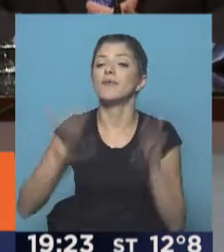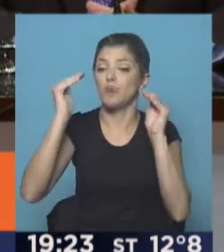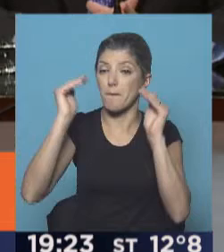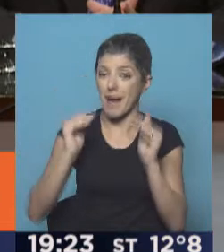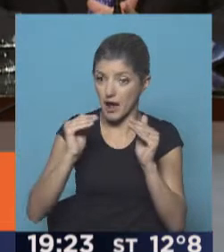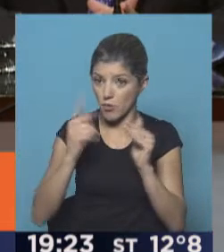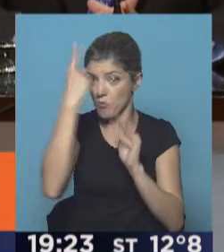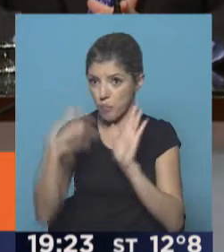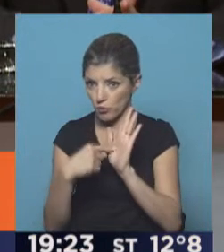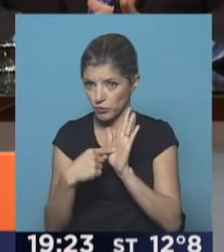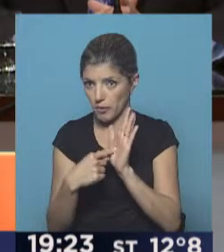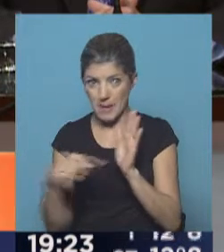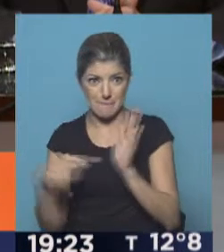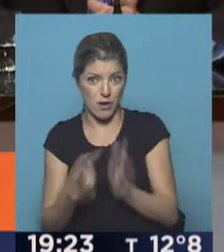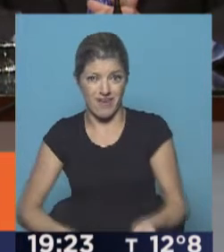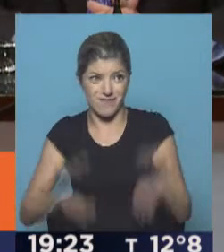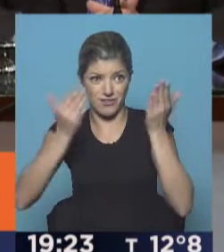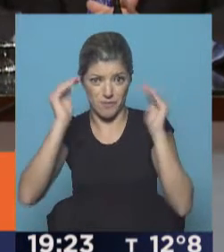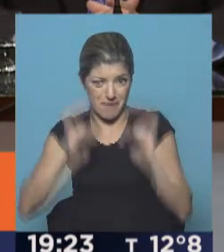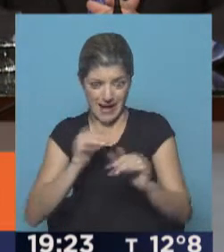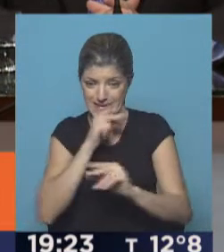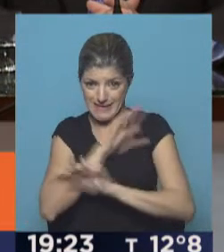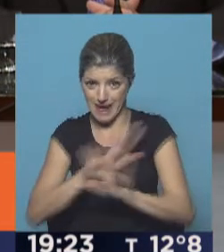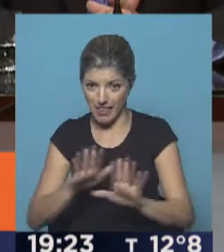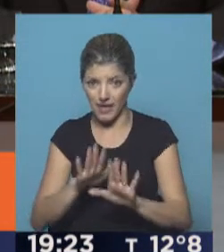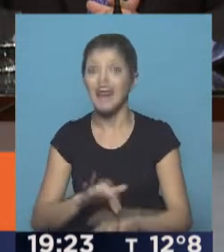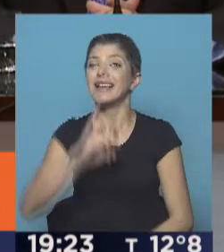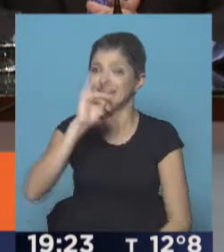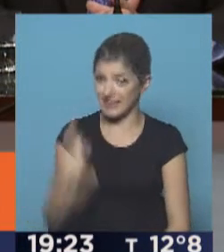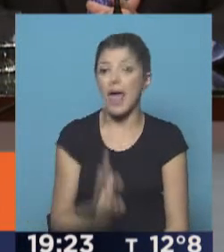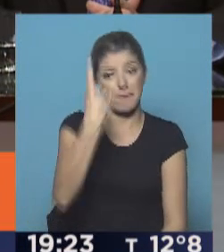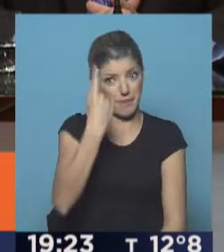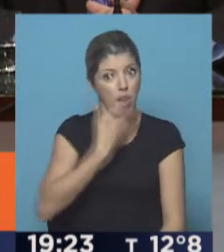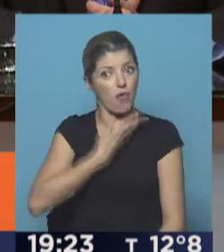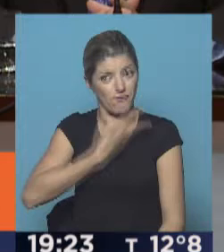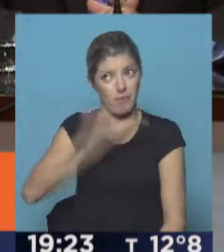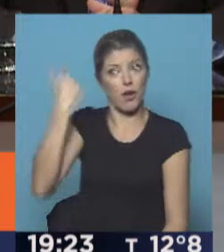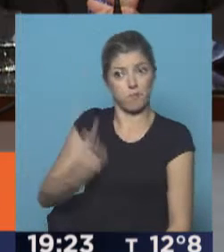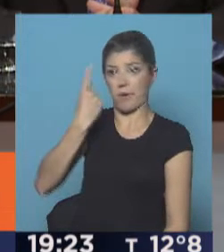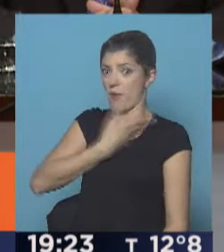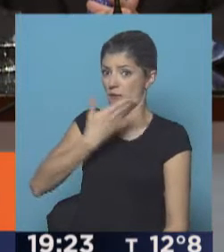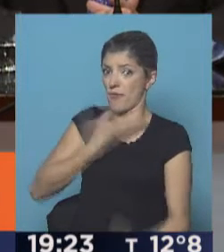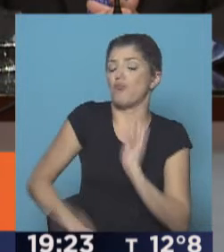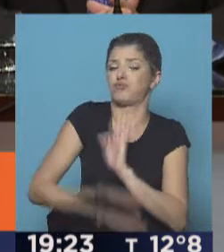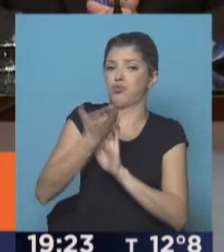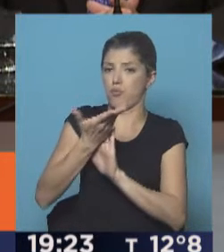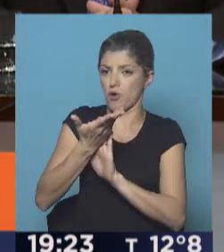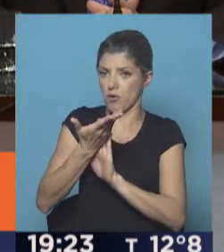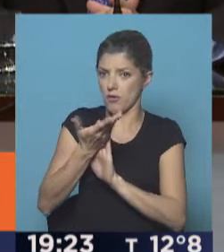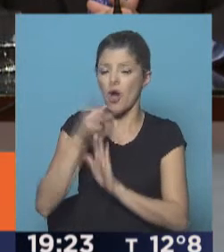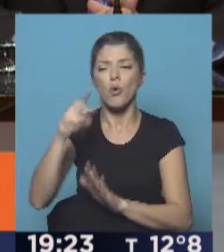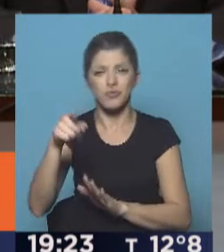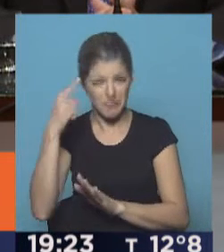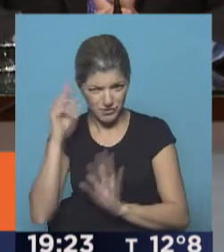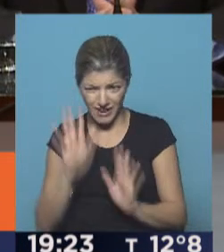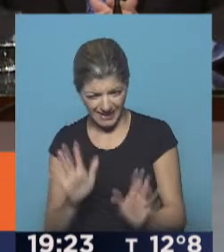Bueno, lamentablemente no se redujo la inflación a un dígito, sí fue a partir del 1 de febrero. Quiero preguntarle si esto para usted fue